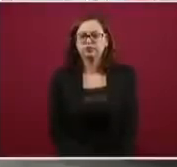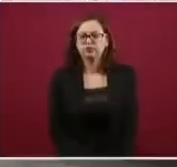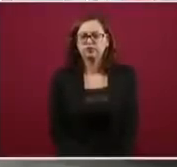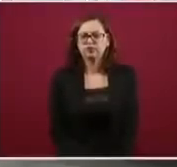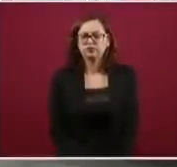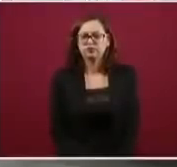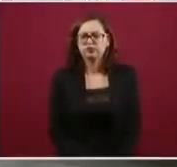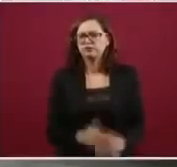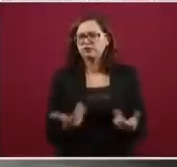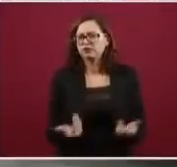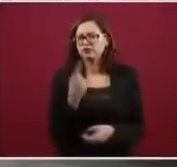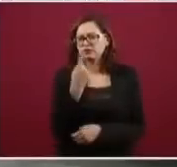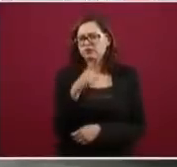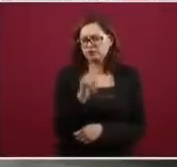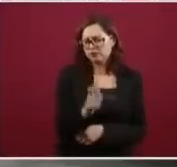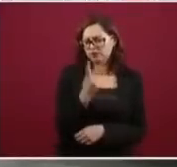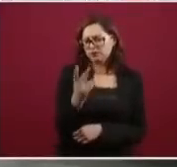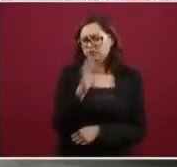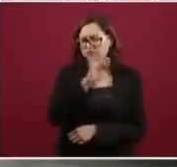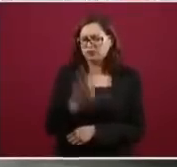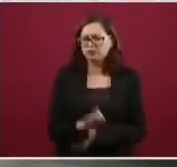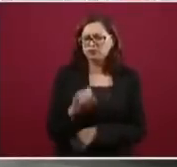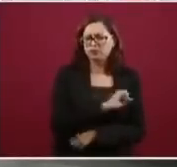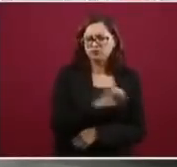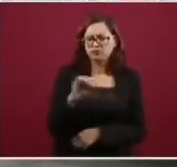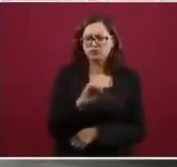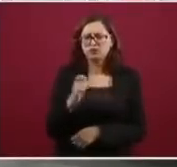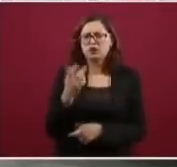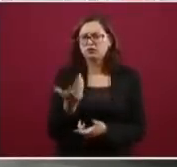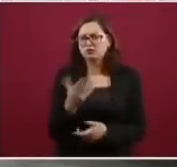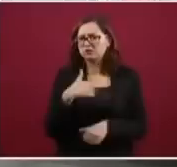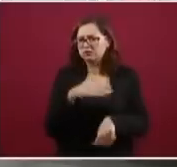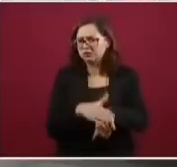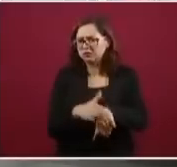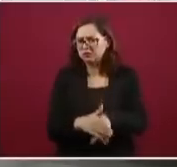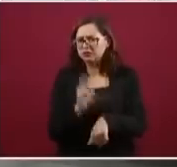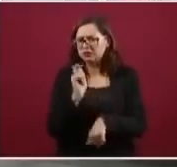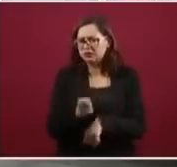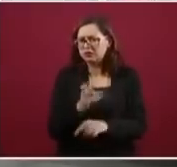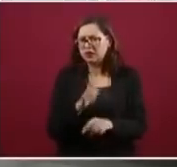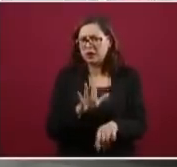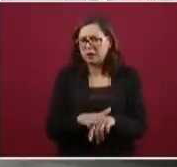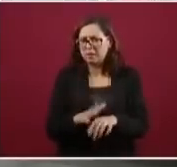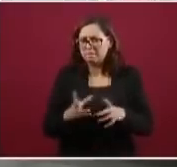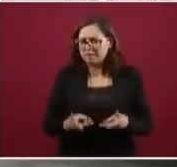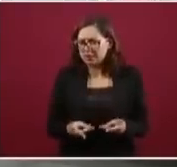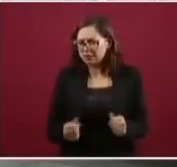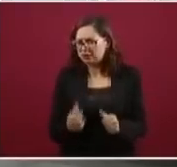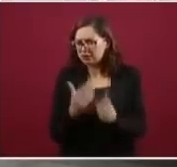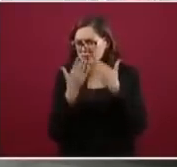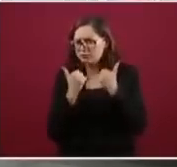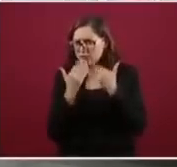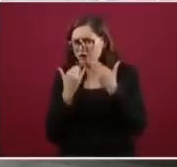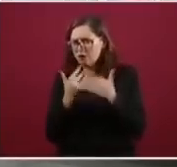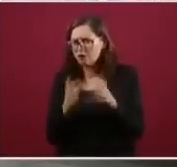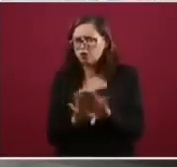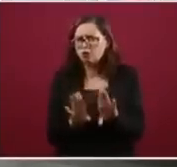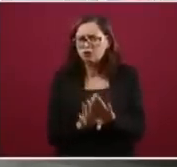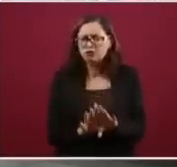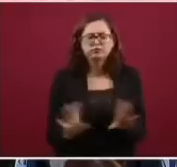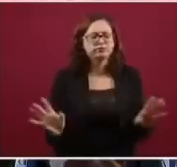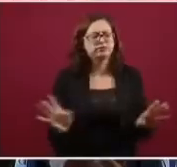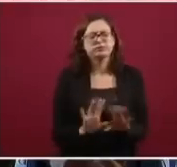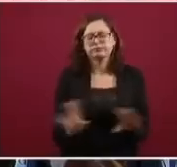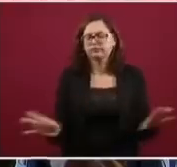punto 2 % no va a haber mayor consumo no es no no no no el consumo es